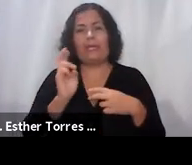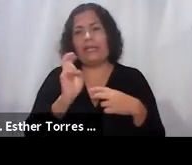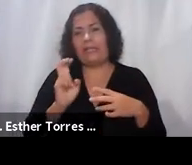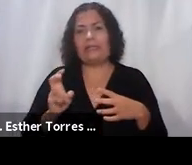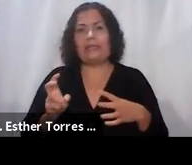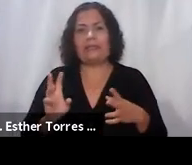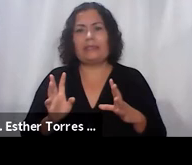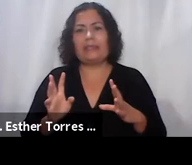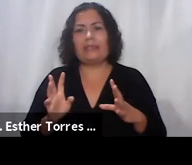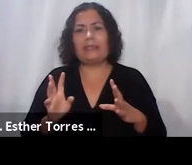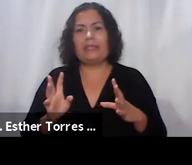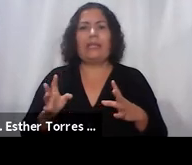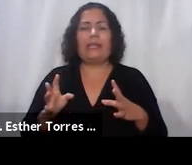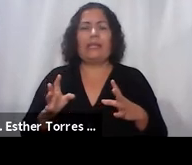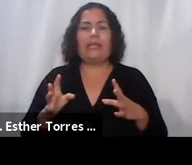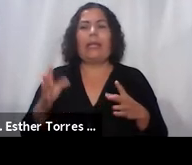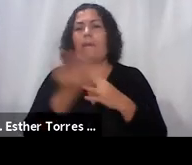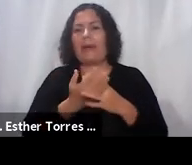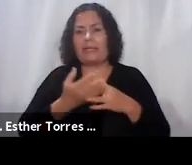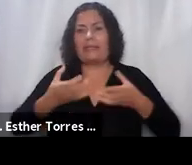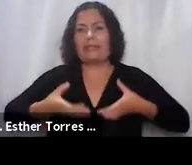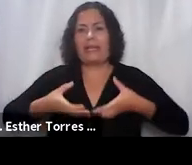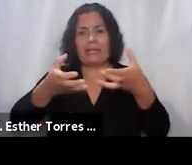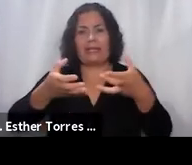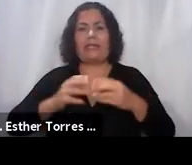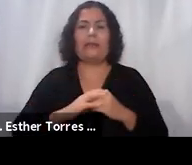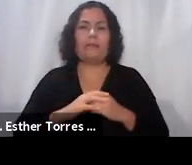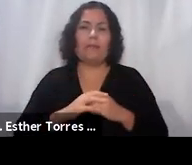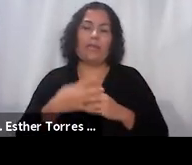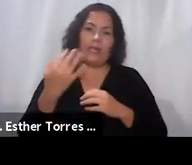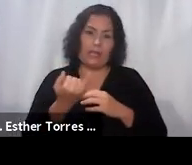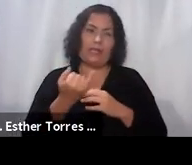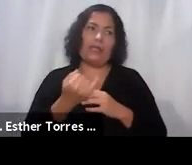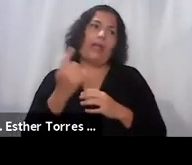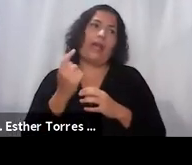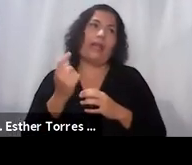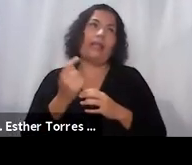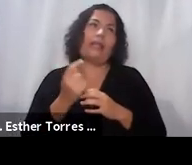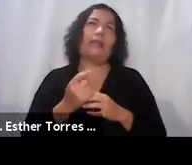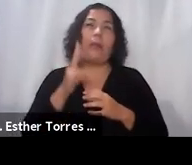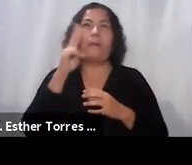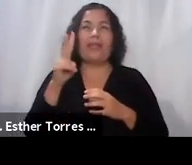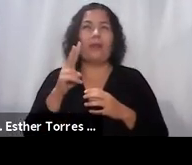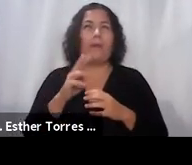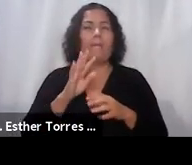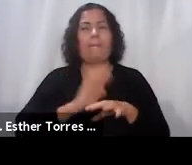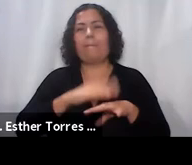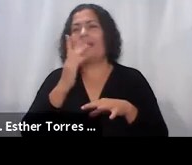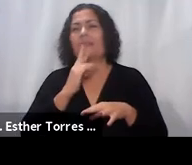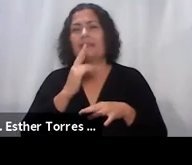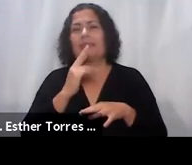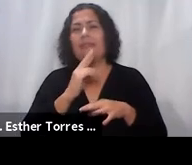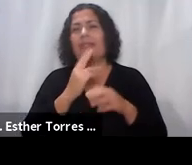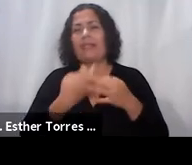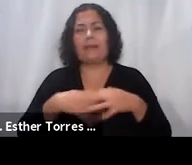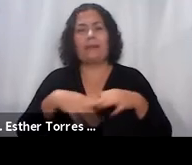Por esos tramos. Y de ahí fue que dieron prioridades, ¿no? A dónde tenía primero, qué